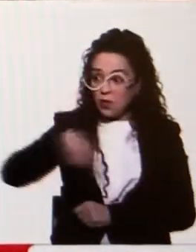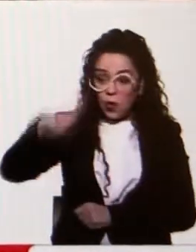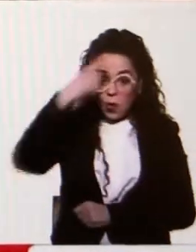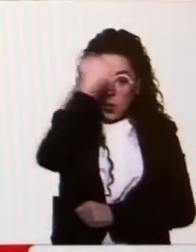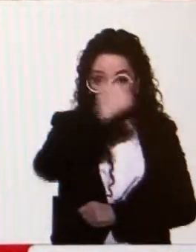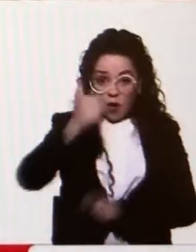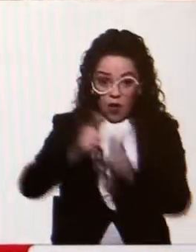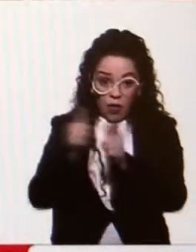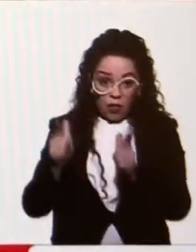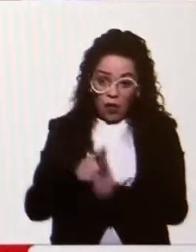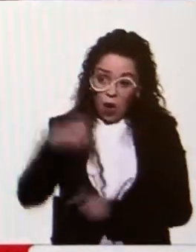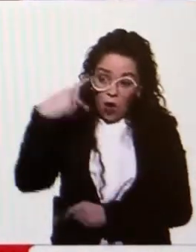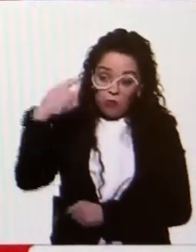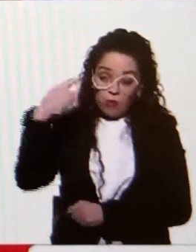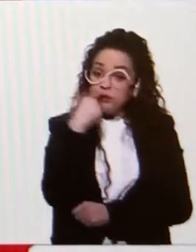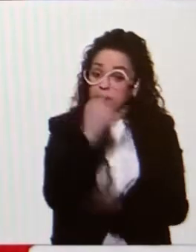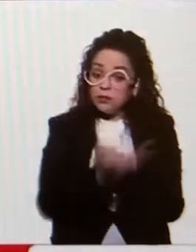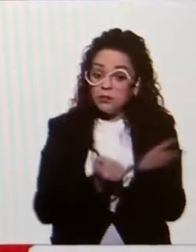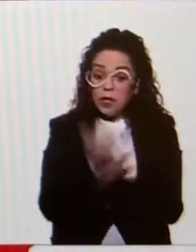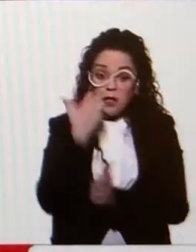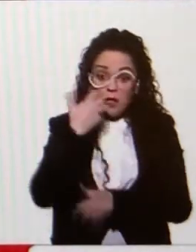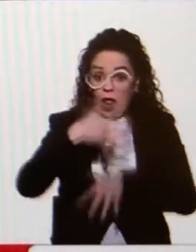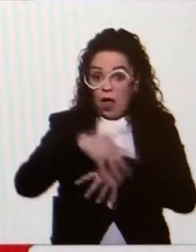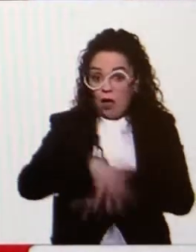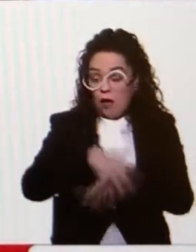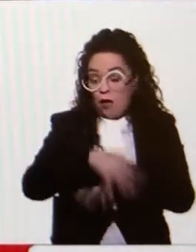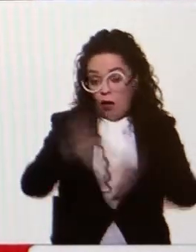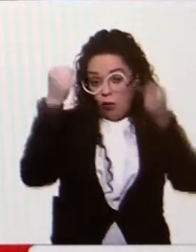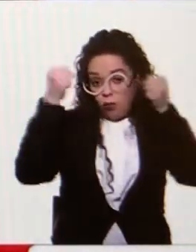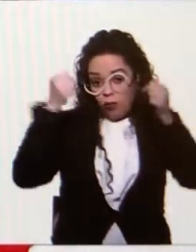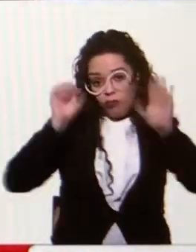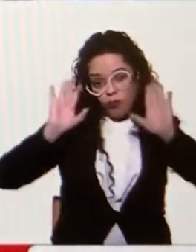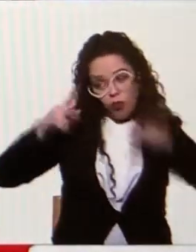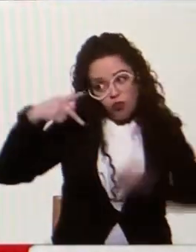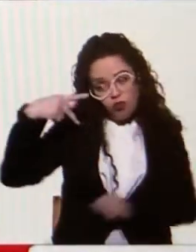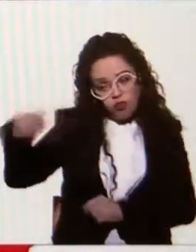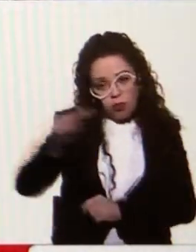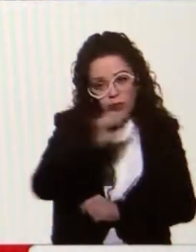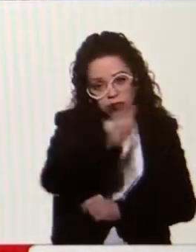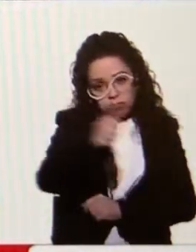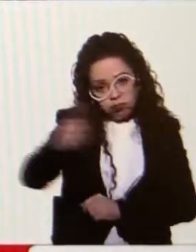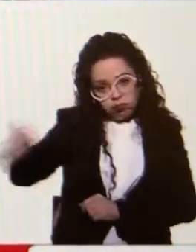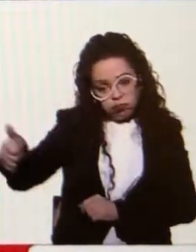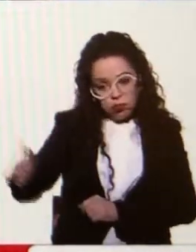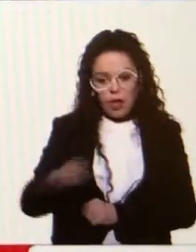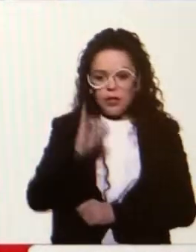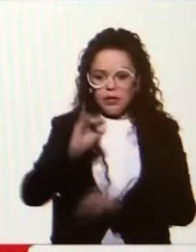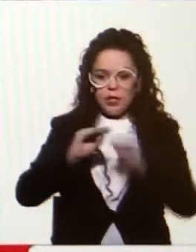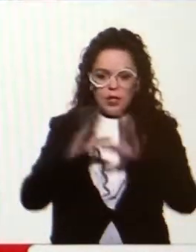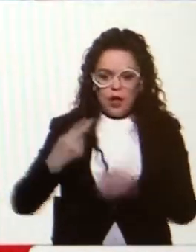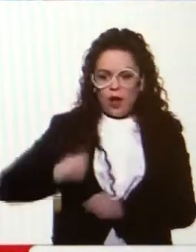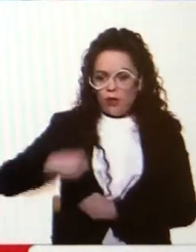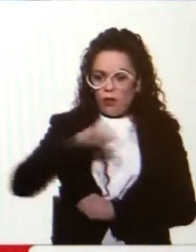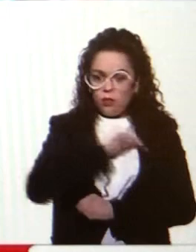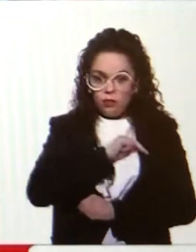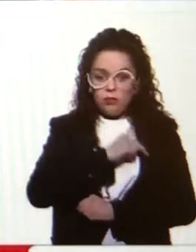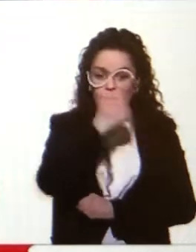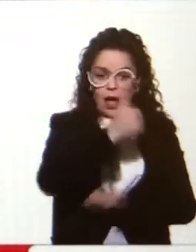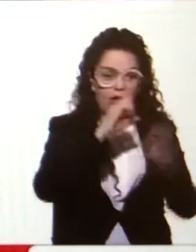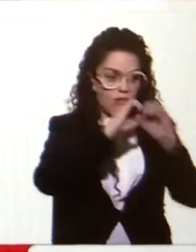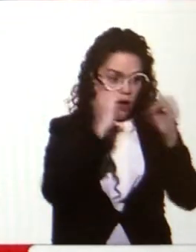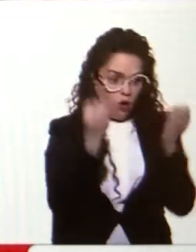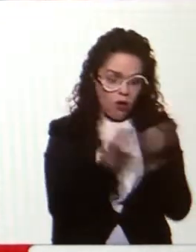recordemos que salió de la investigación Alejandro encina Rodríguez era él era el encargado de llevar a cabo la